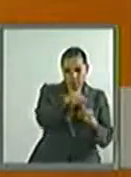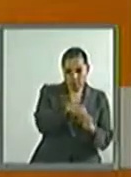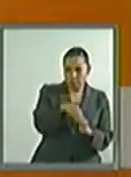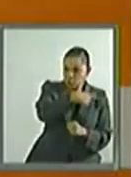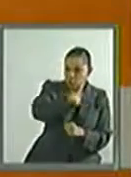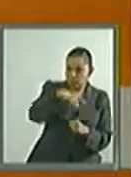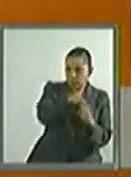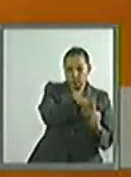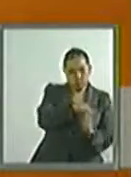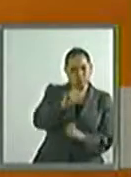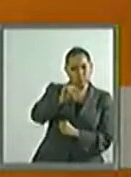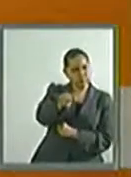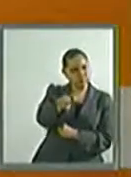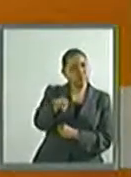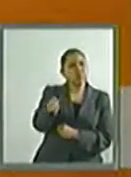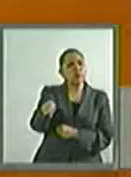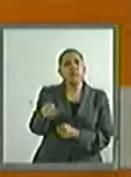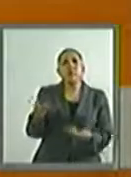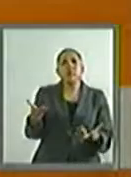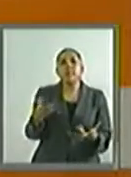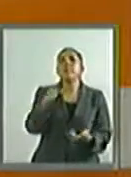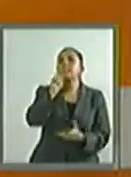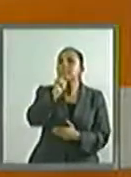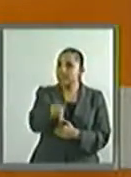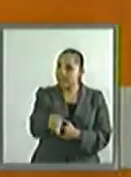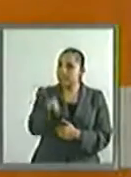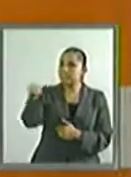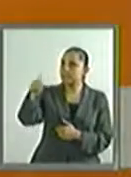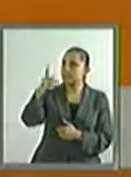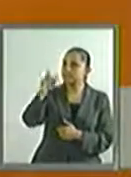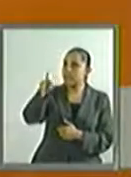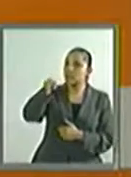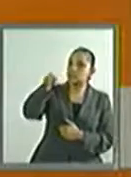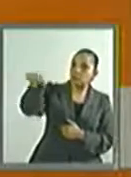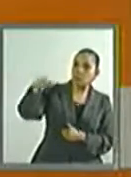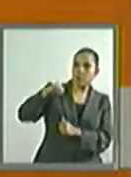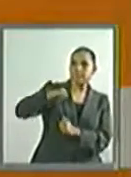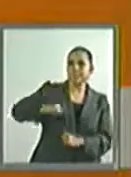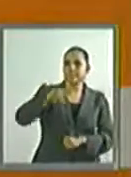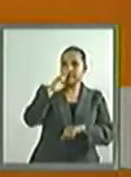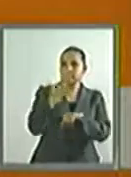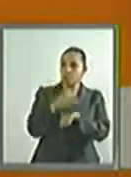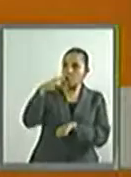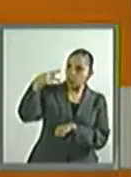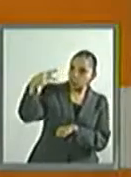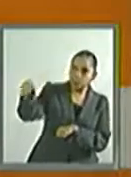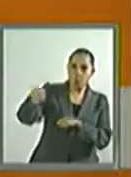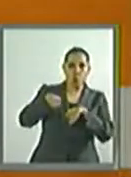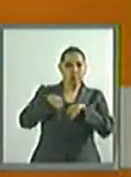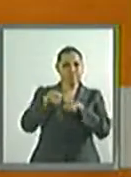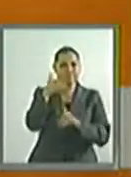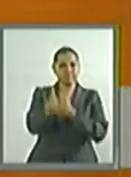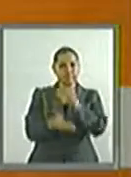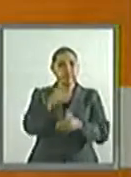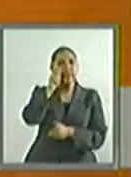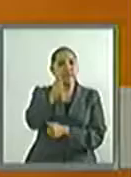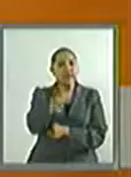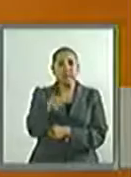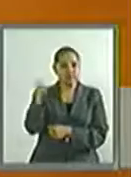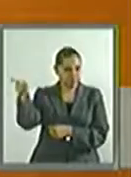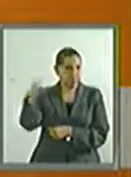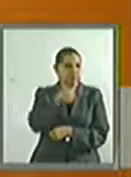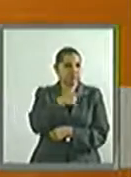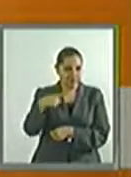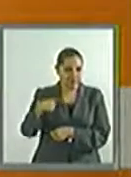habla de lo que la PGR tiene que hacer. del trámite que tiene que dar a las